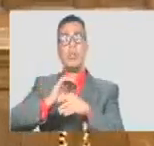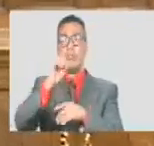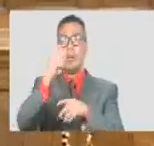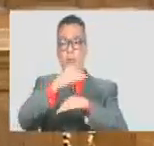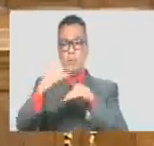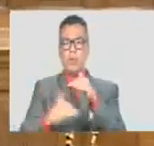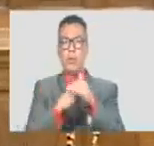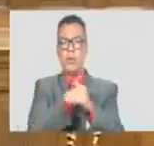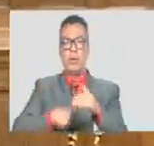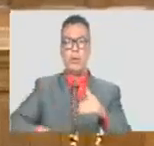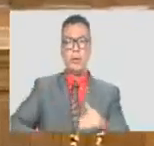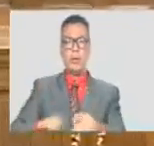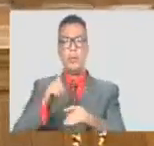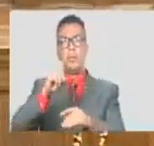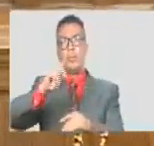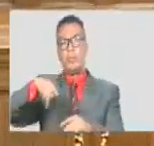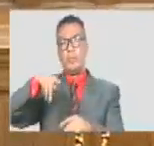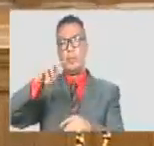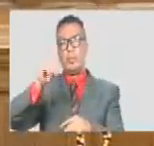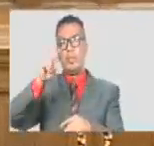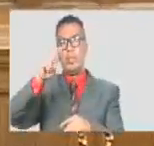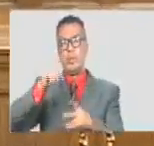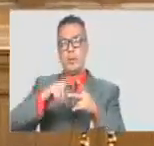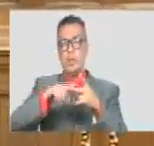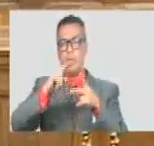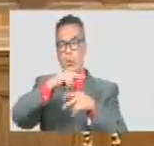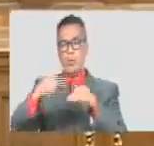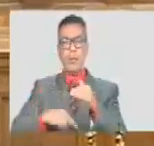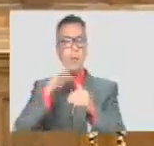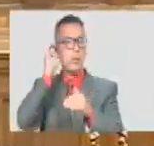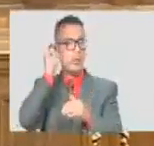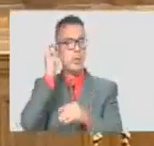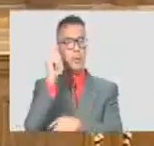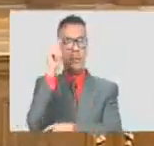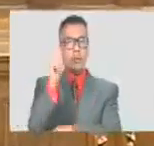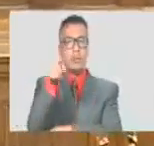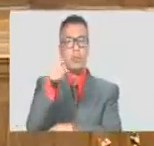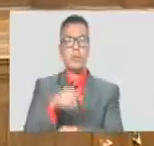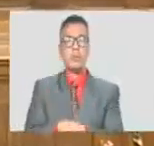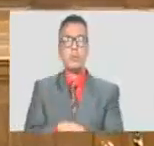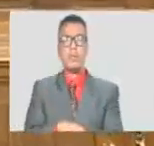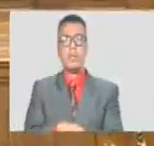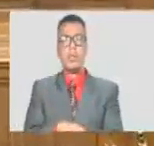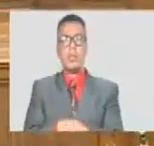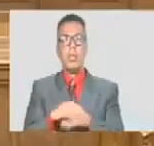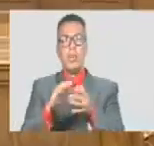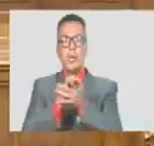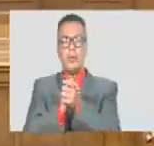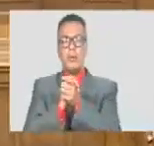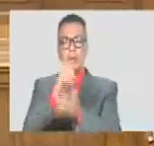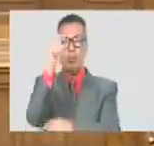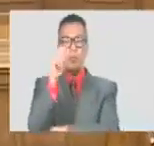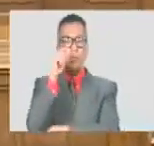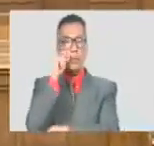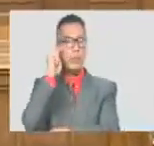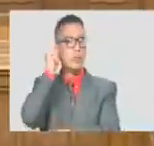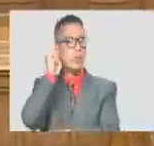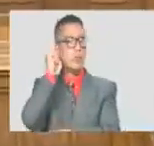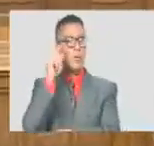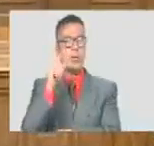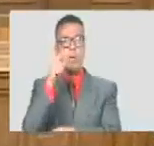vicepresidente, Pedro Infante. A la segunda vicepresidenta, América Pérez. colegas parlamentarios y parlamentarias y